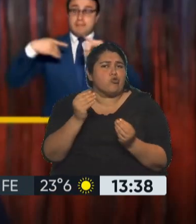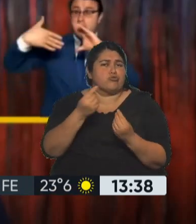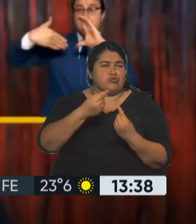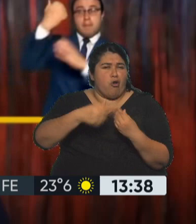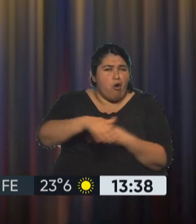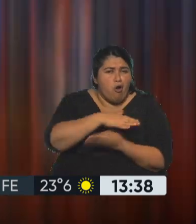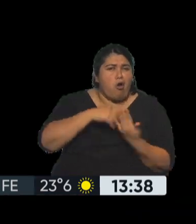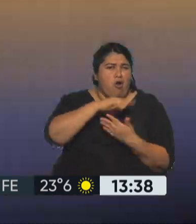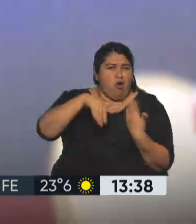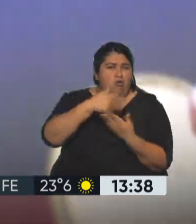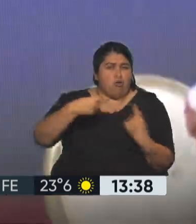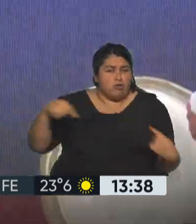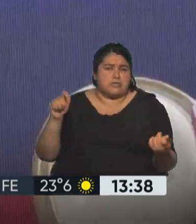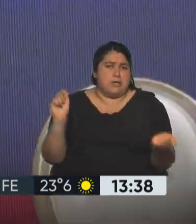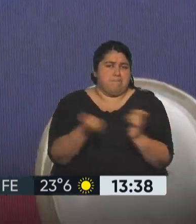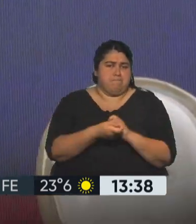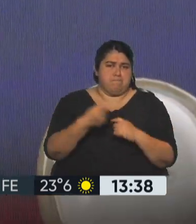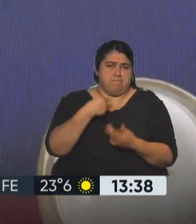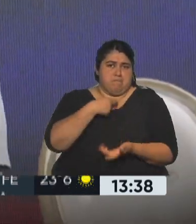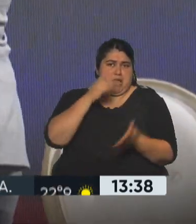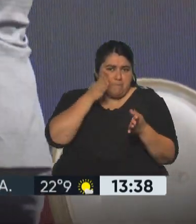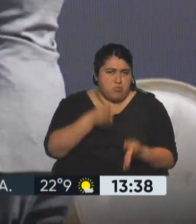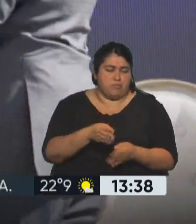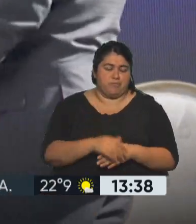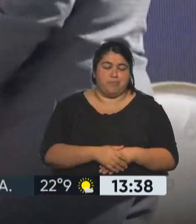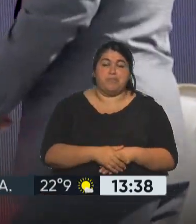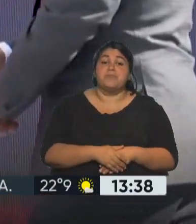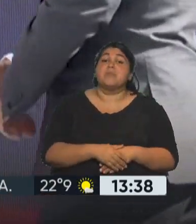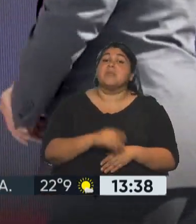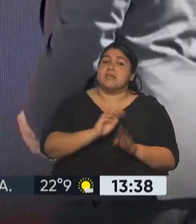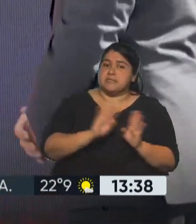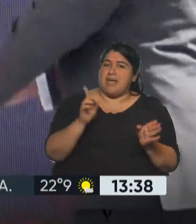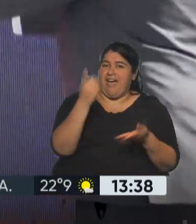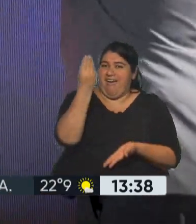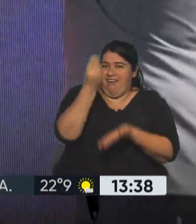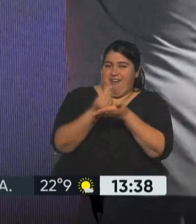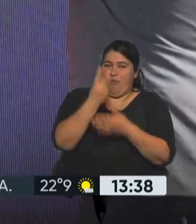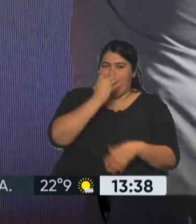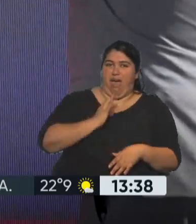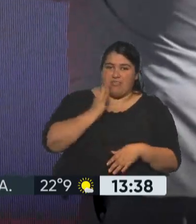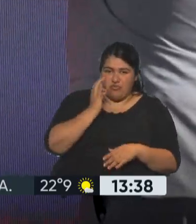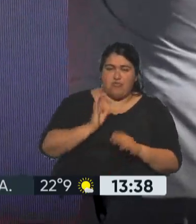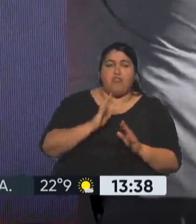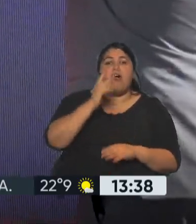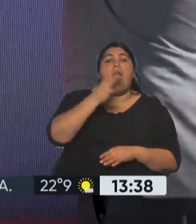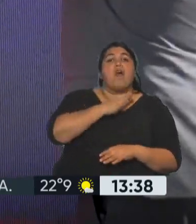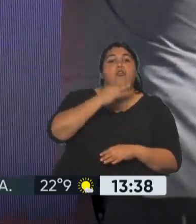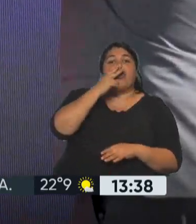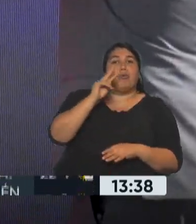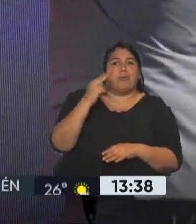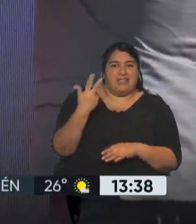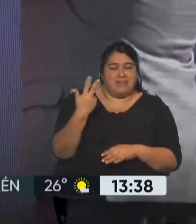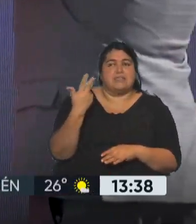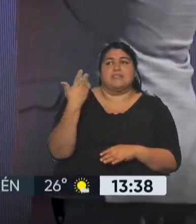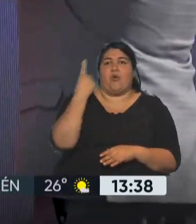cambio climático. Gustavo Petro acaba de cumplir un año en el Palacio de Nariño en agosto de 2023.